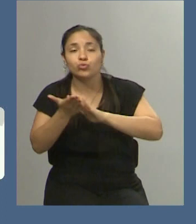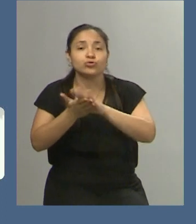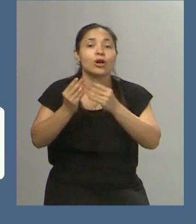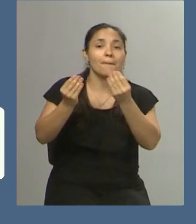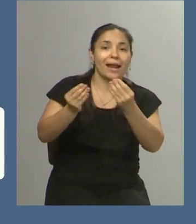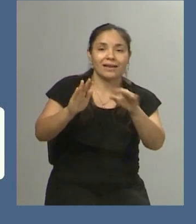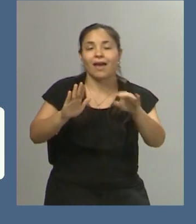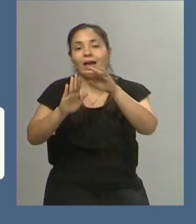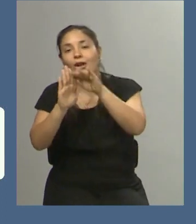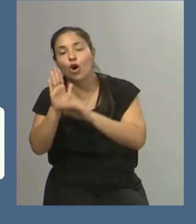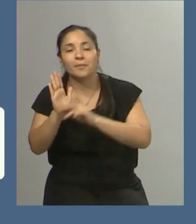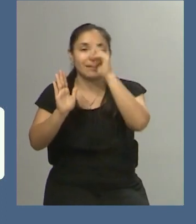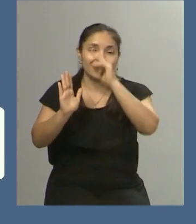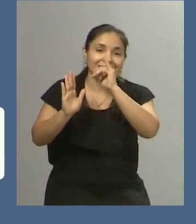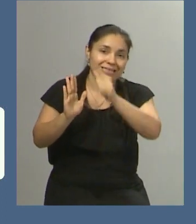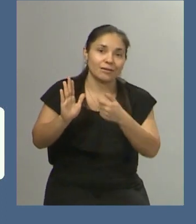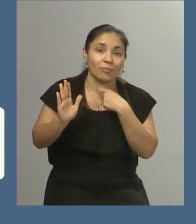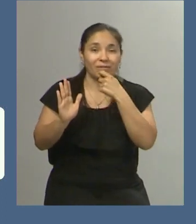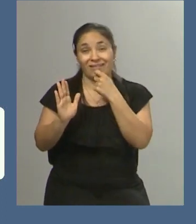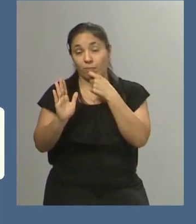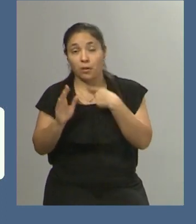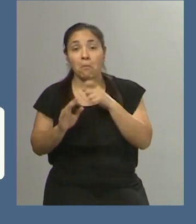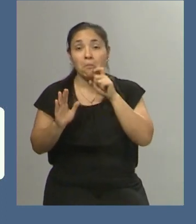reglas. Si no, no tiene sentido que haya reglas.